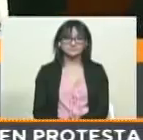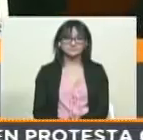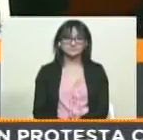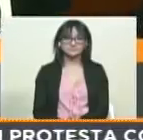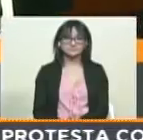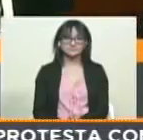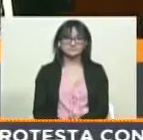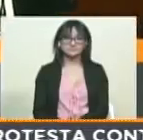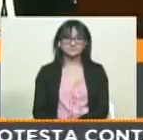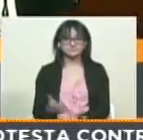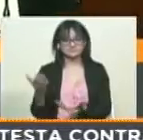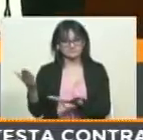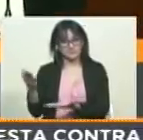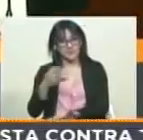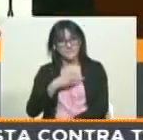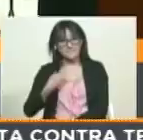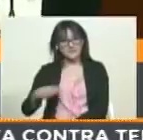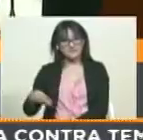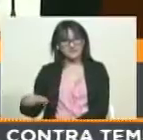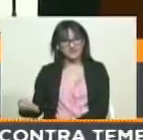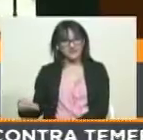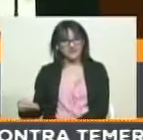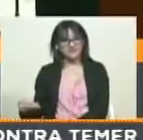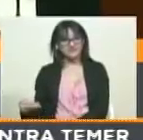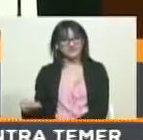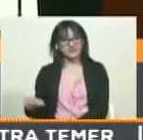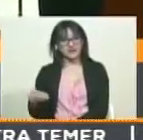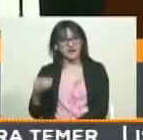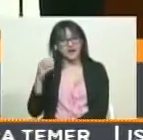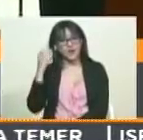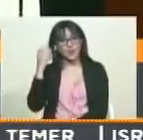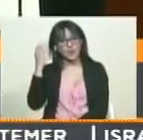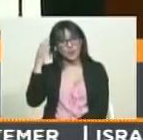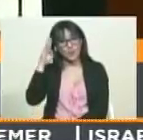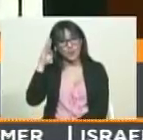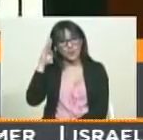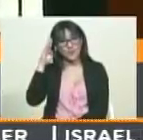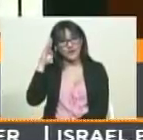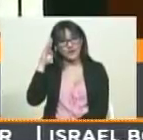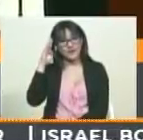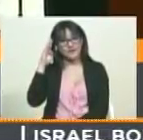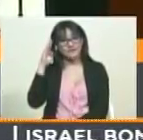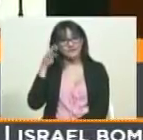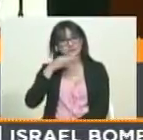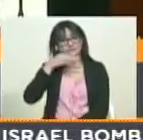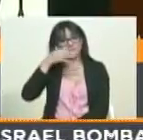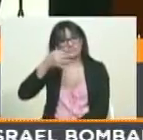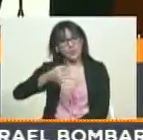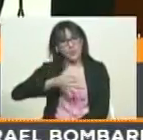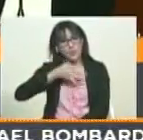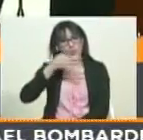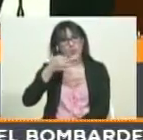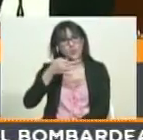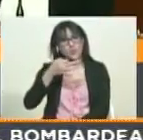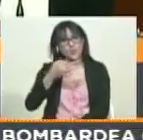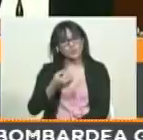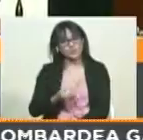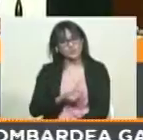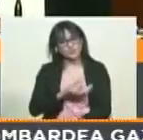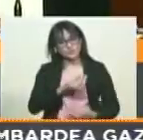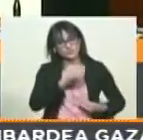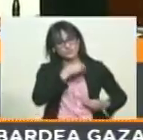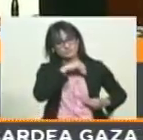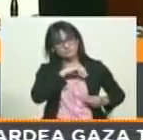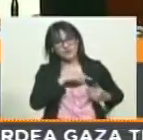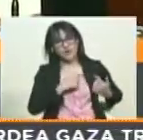Distinguido presidente y comitiva de la hermana República de Cuba, estas palabras llegan a lo más profundo